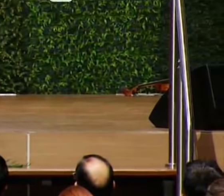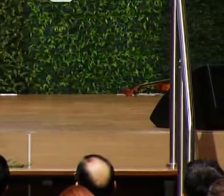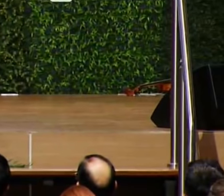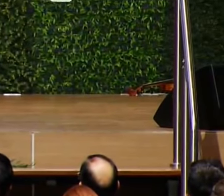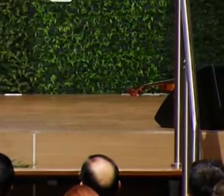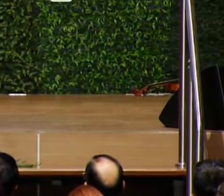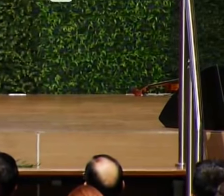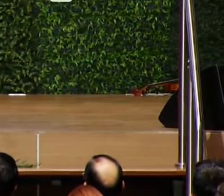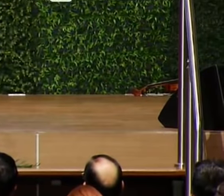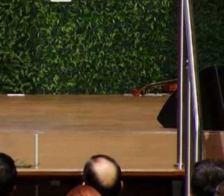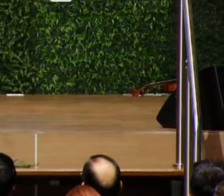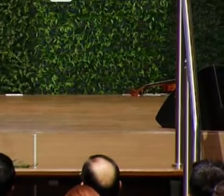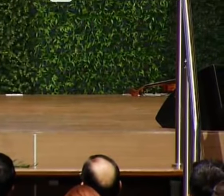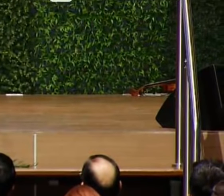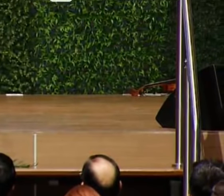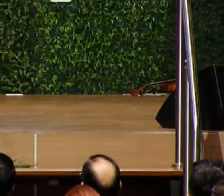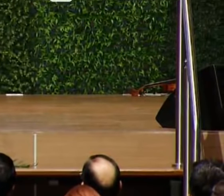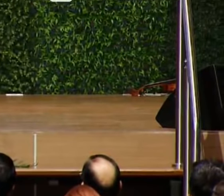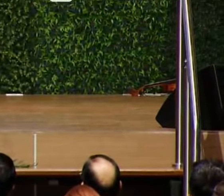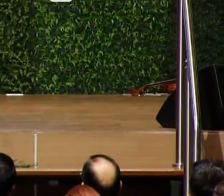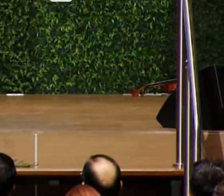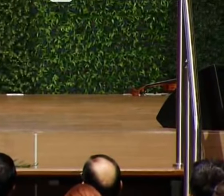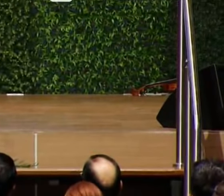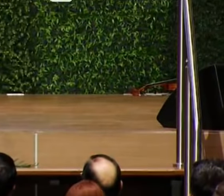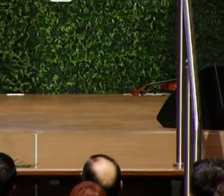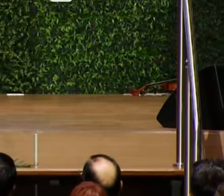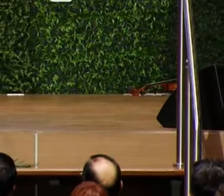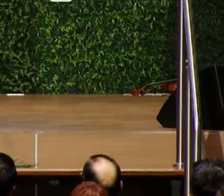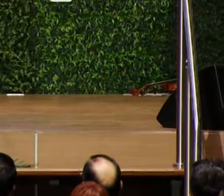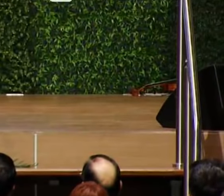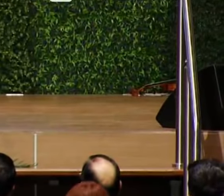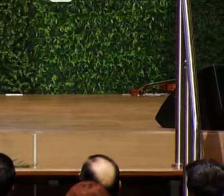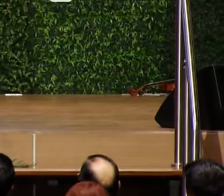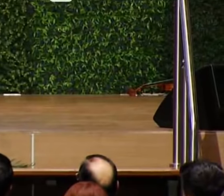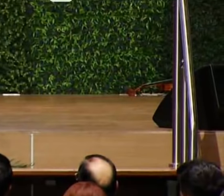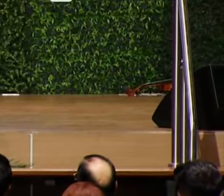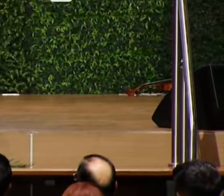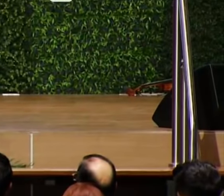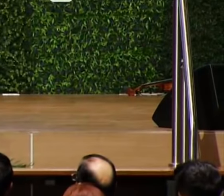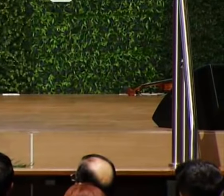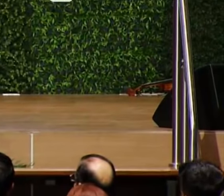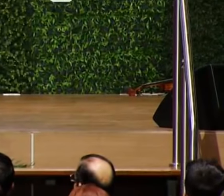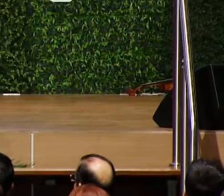Hágame un favor, así con seriedad volteese con el hermano y dígale: transfórmate ya.